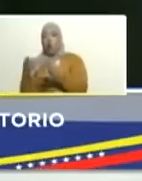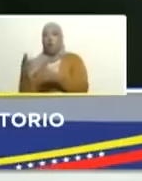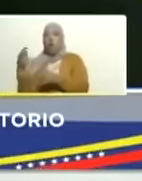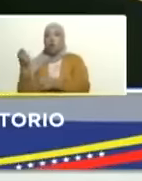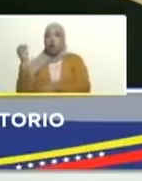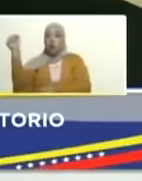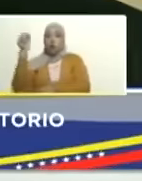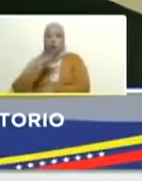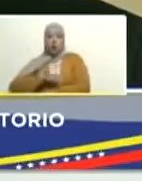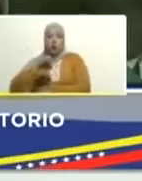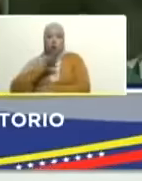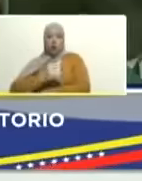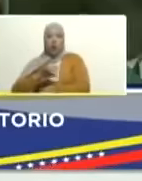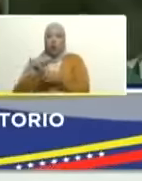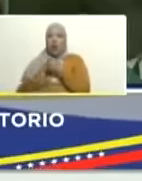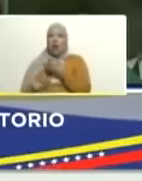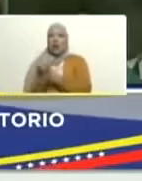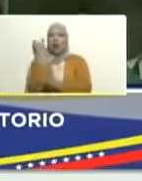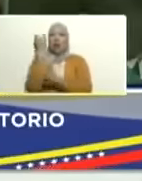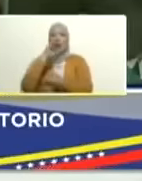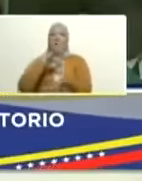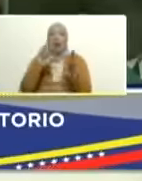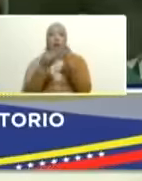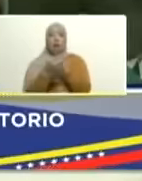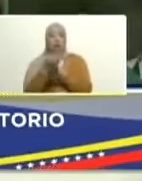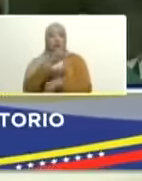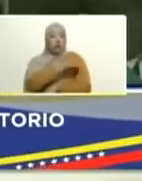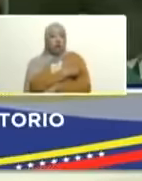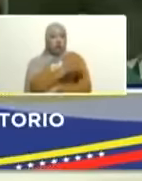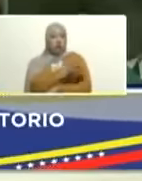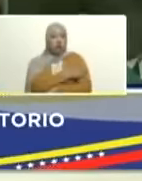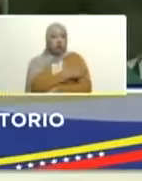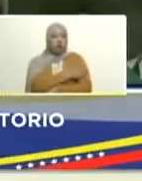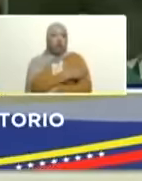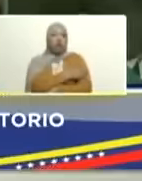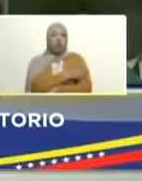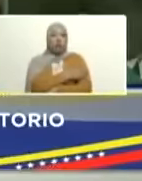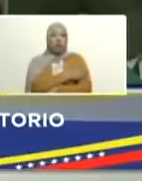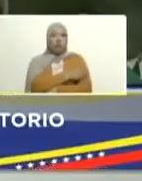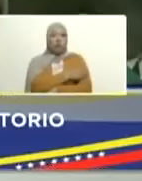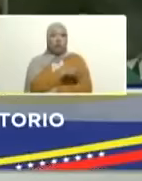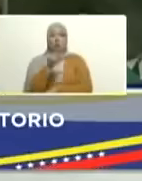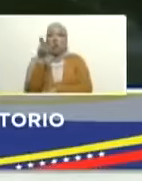que después terminaron en la traición. Había sectores ultraizquierdistas, doctor